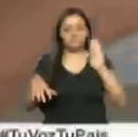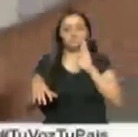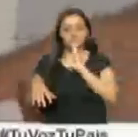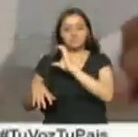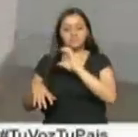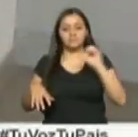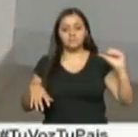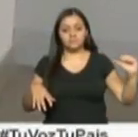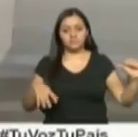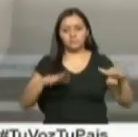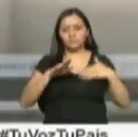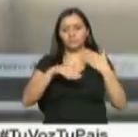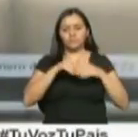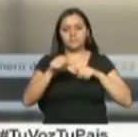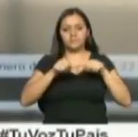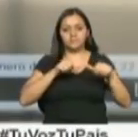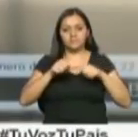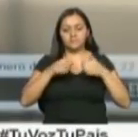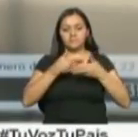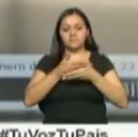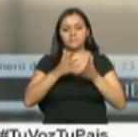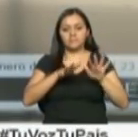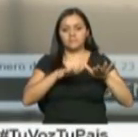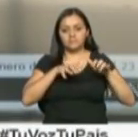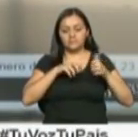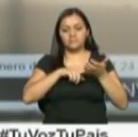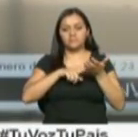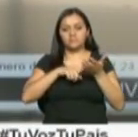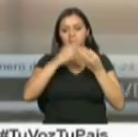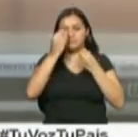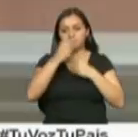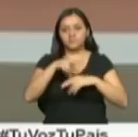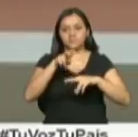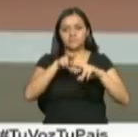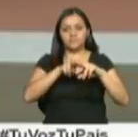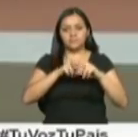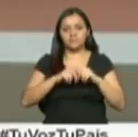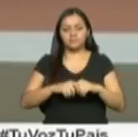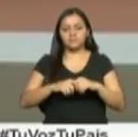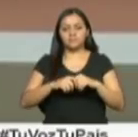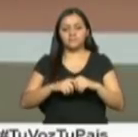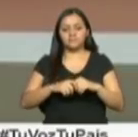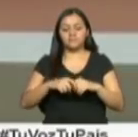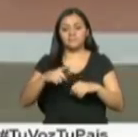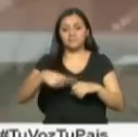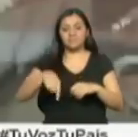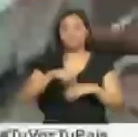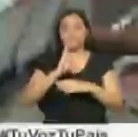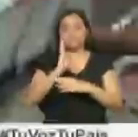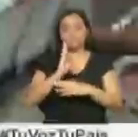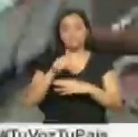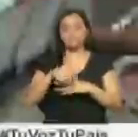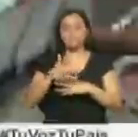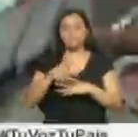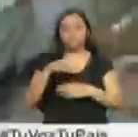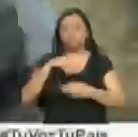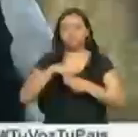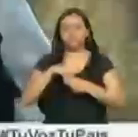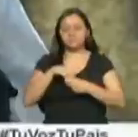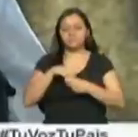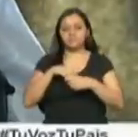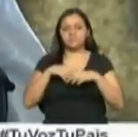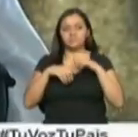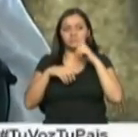para oficinas administrativas, salas de reuniones e información para la ciudadanía. Y el bloque B, que está aquí a mano